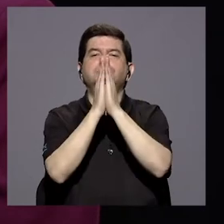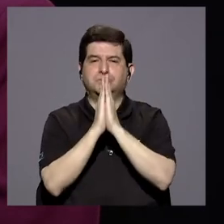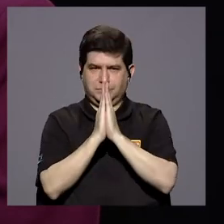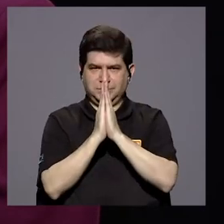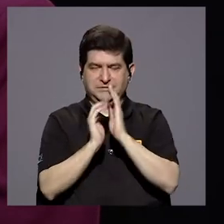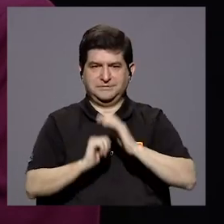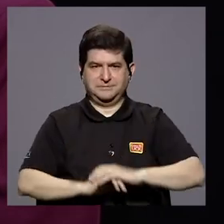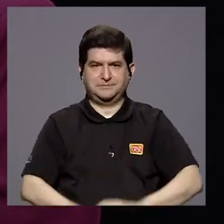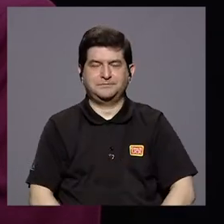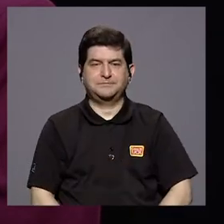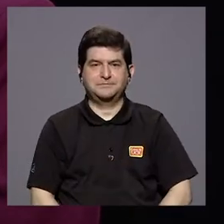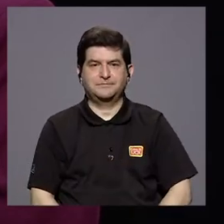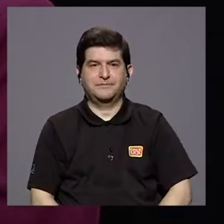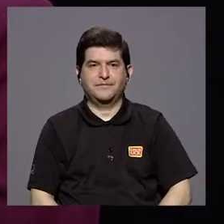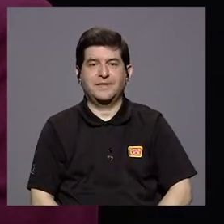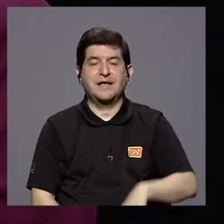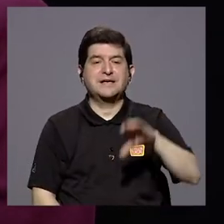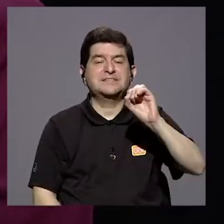es un